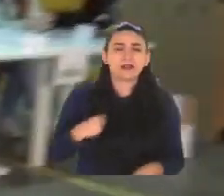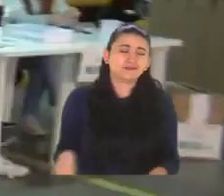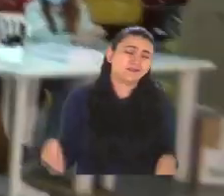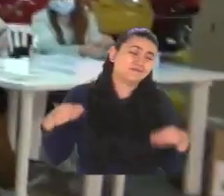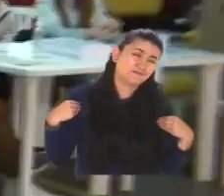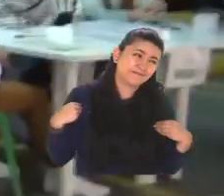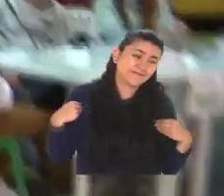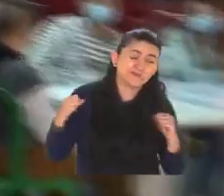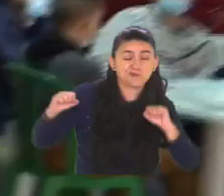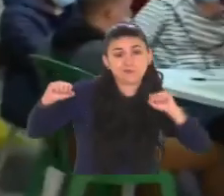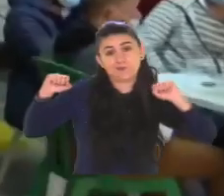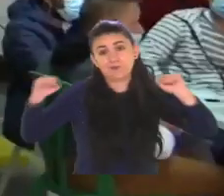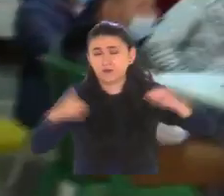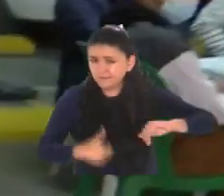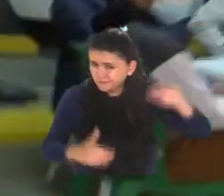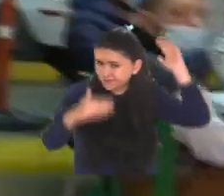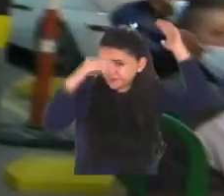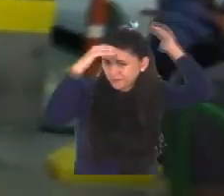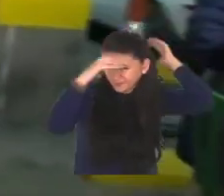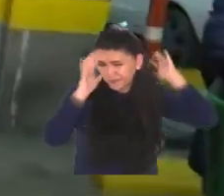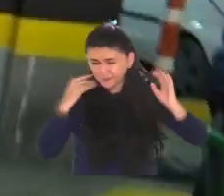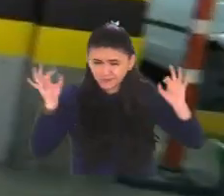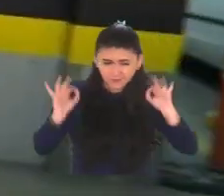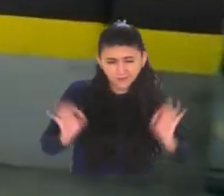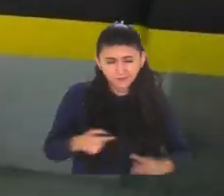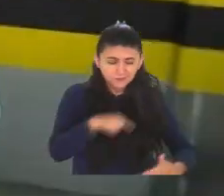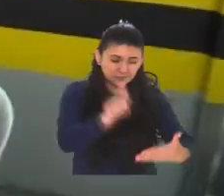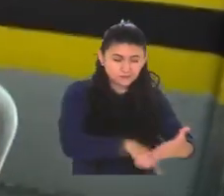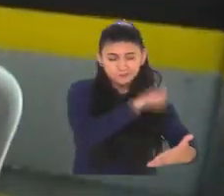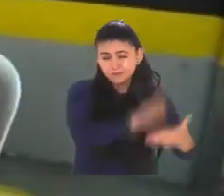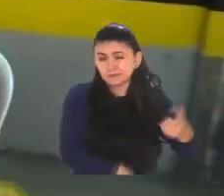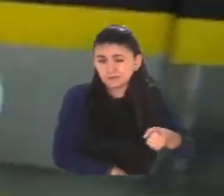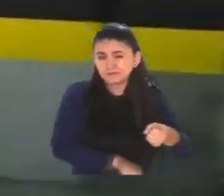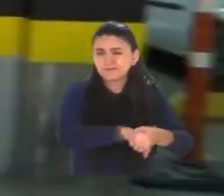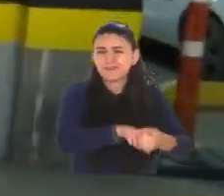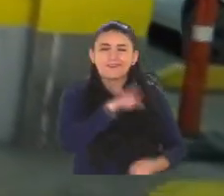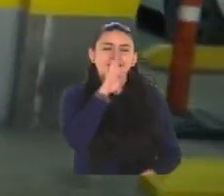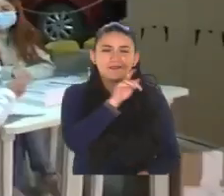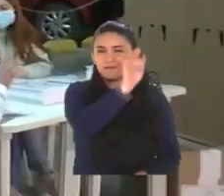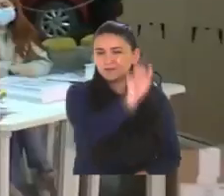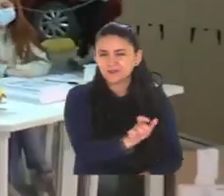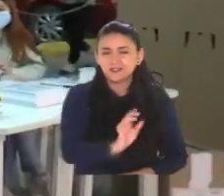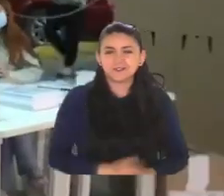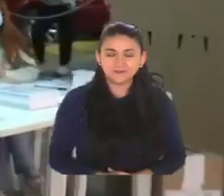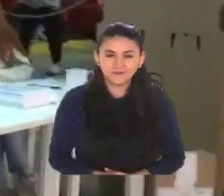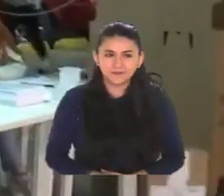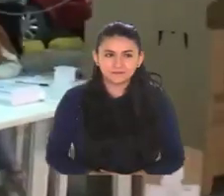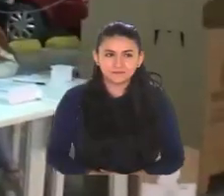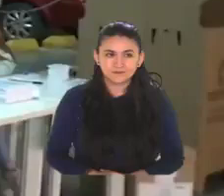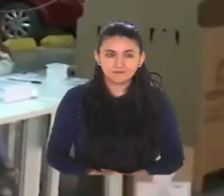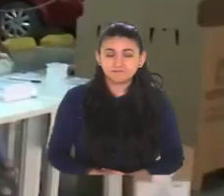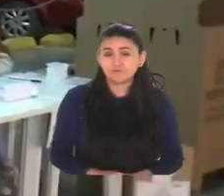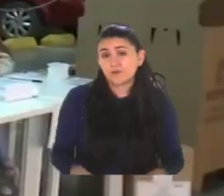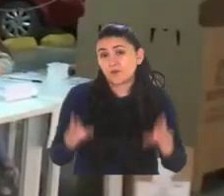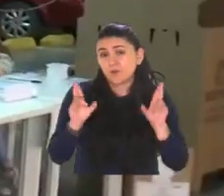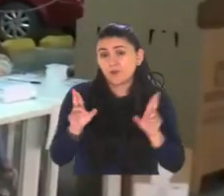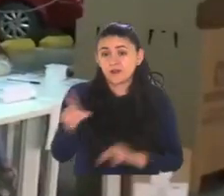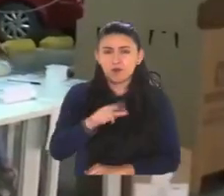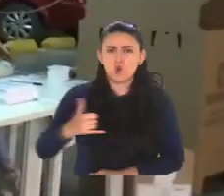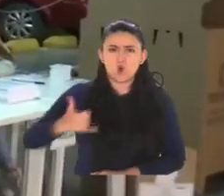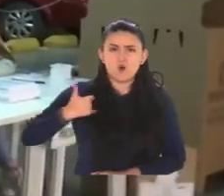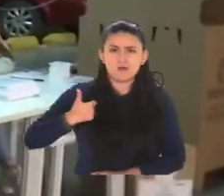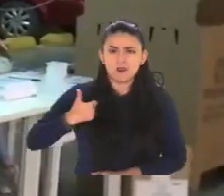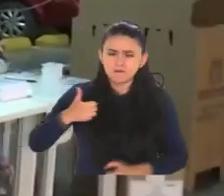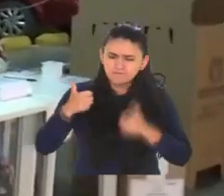levantaron se pusieron una gorra y marcaron con una equis a su candidato preferido es que los jóvenes pueden pues tener mayor